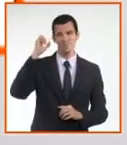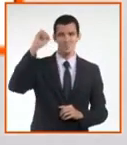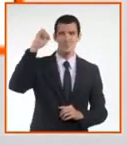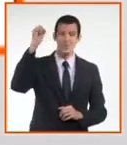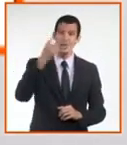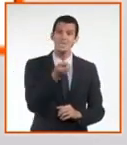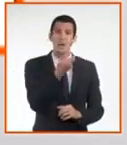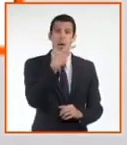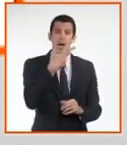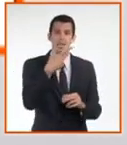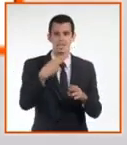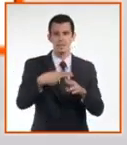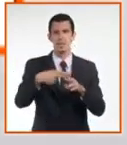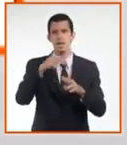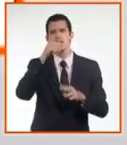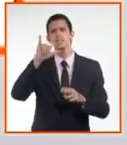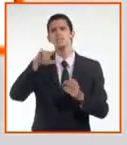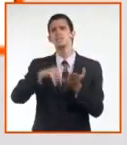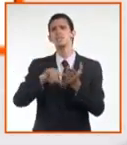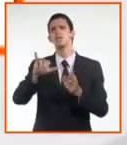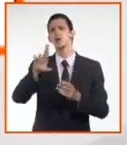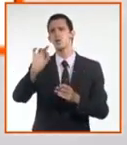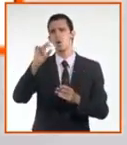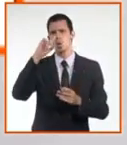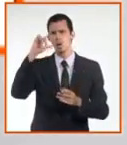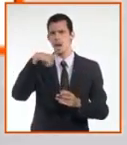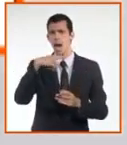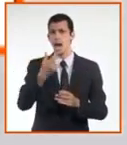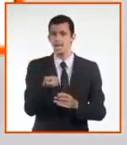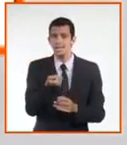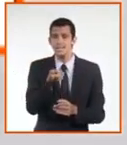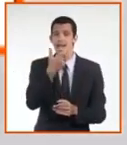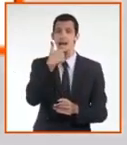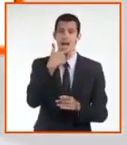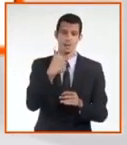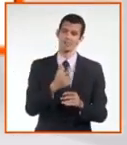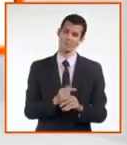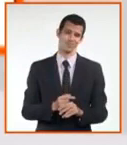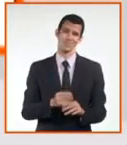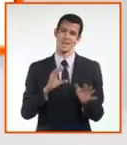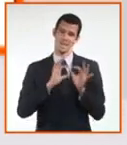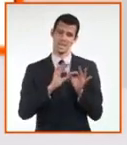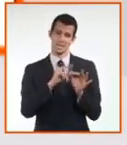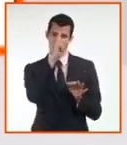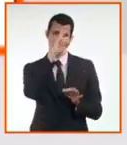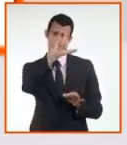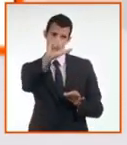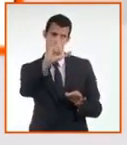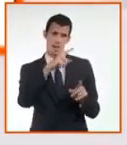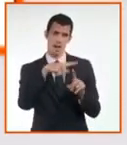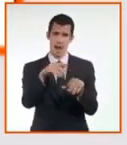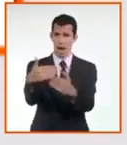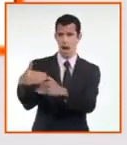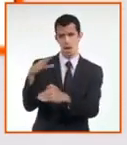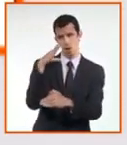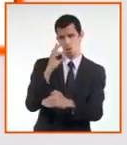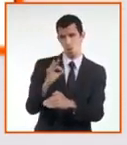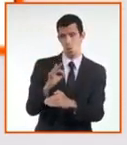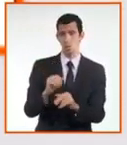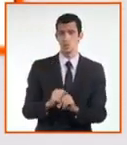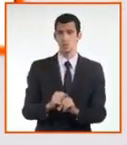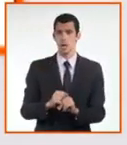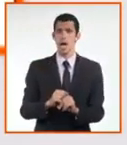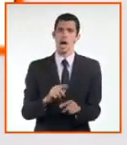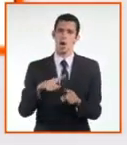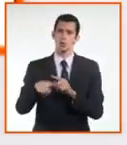hospital hasta diciembre la dipirona tableta con destino hospital es una acción que hizo el ex sol y está garantizado dos